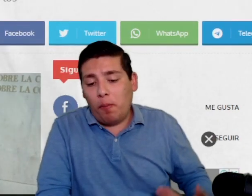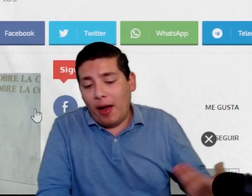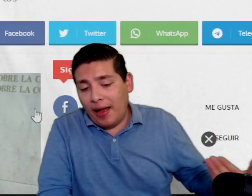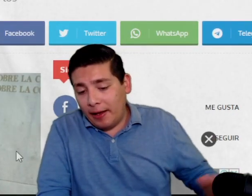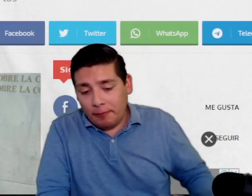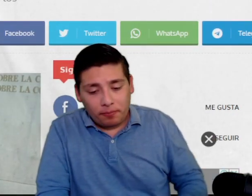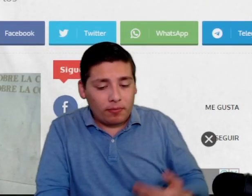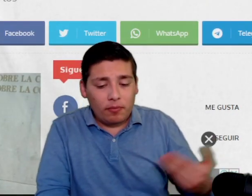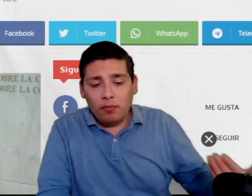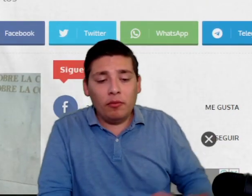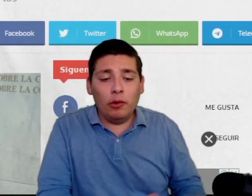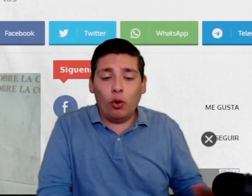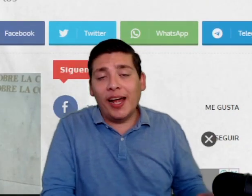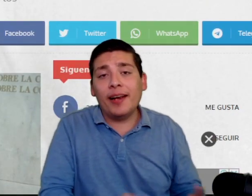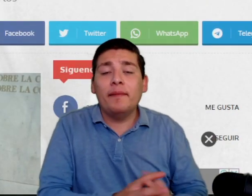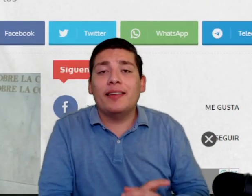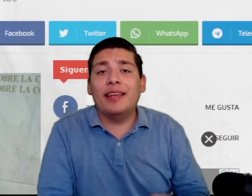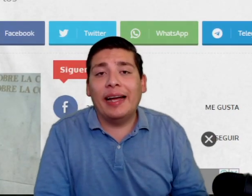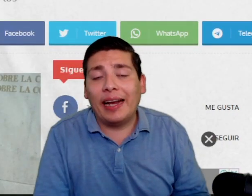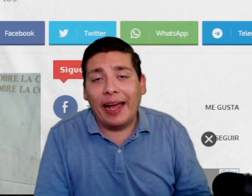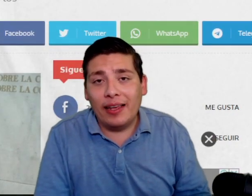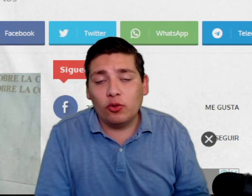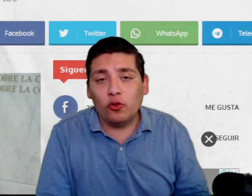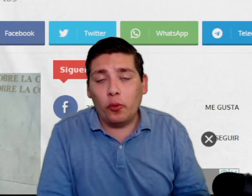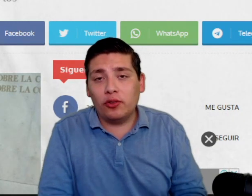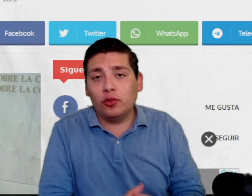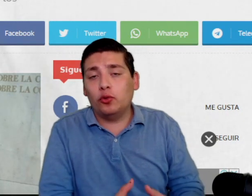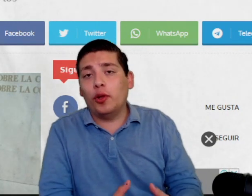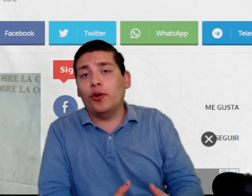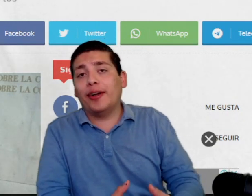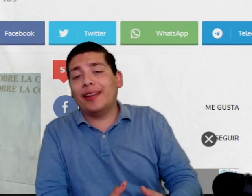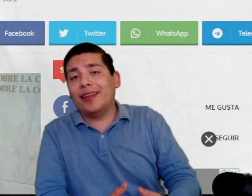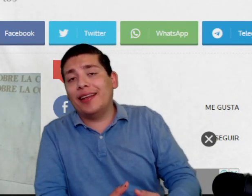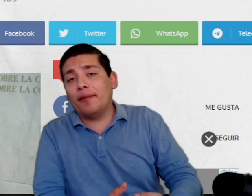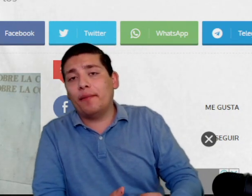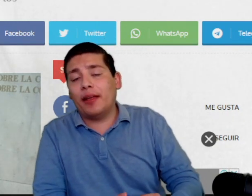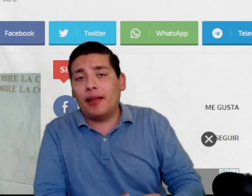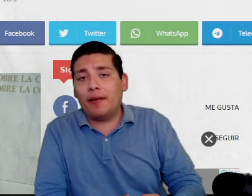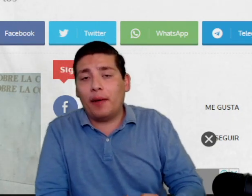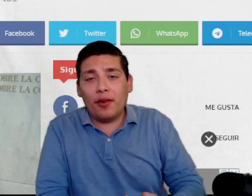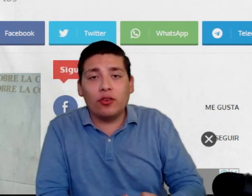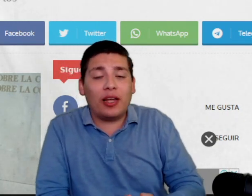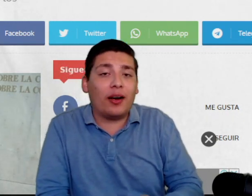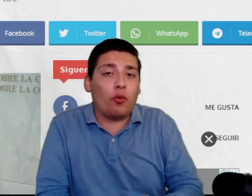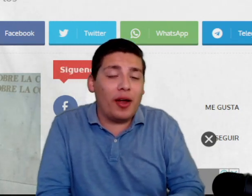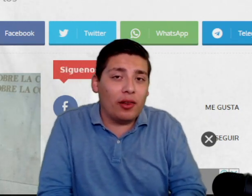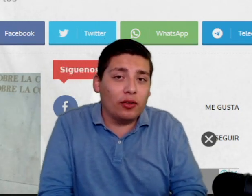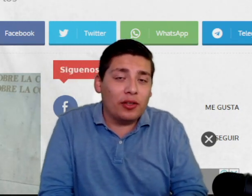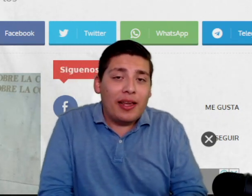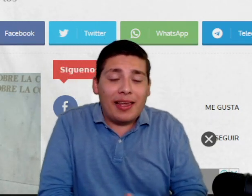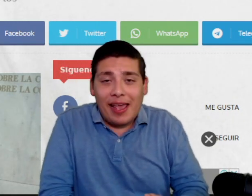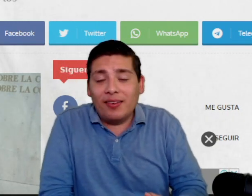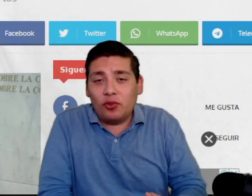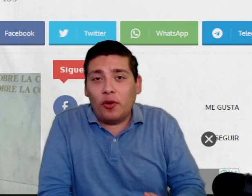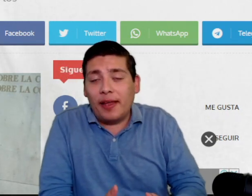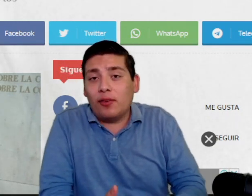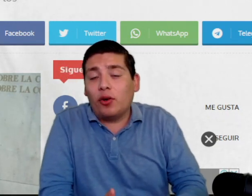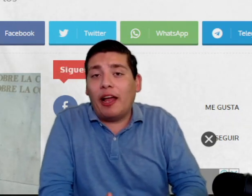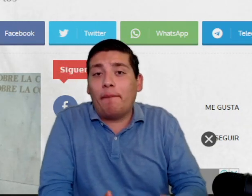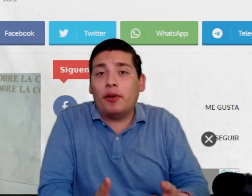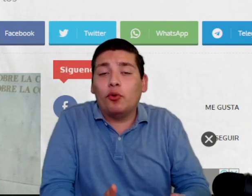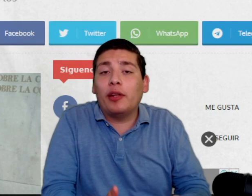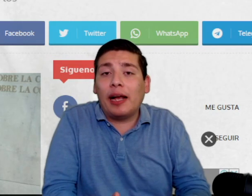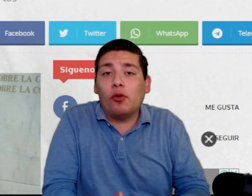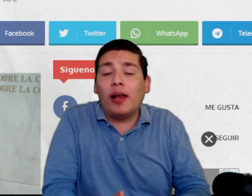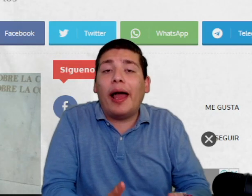pues, para lograr llegar a estos puestos tuvieron que tener varios acuerdos, y esto es lo